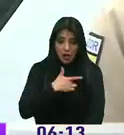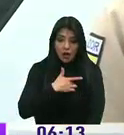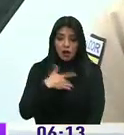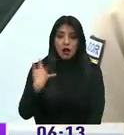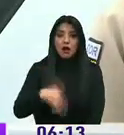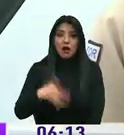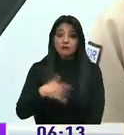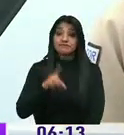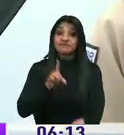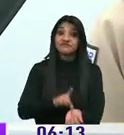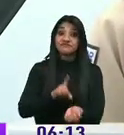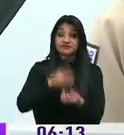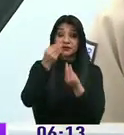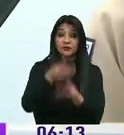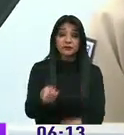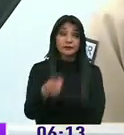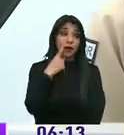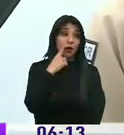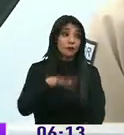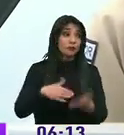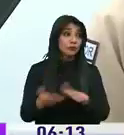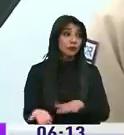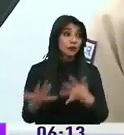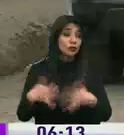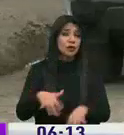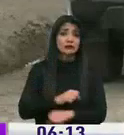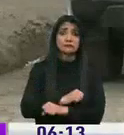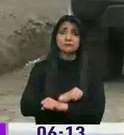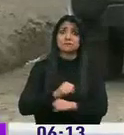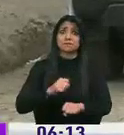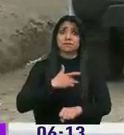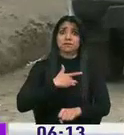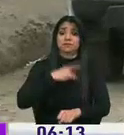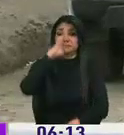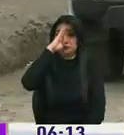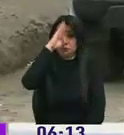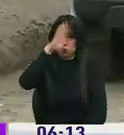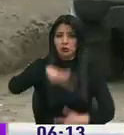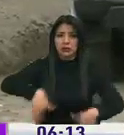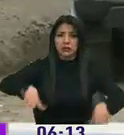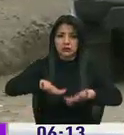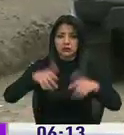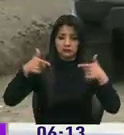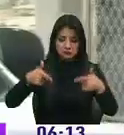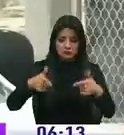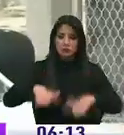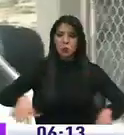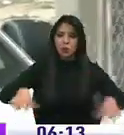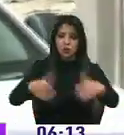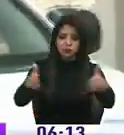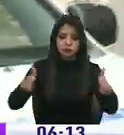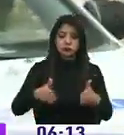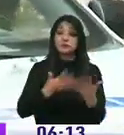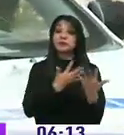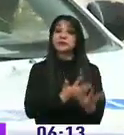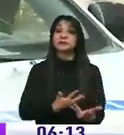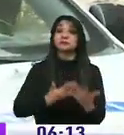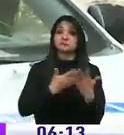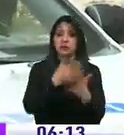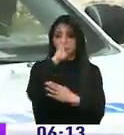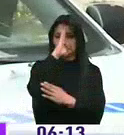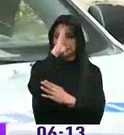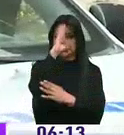para américa indicó que ya de ciudadanos en contra las encinas vitales policías del servicio urbano protegieron la escena hasta la llegada de unidades de criminalística